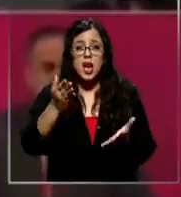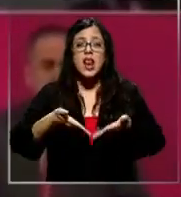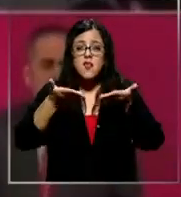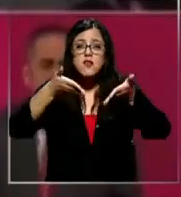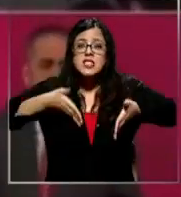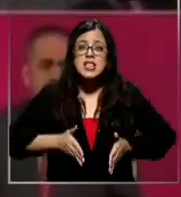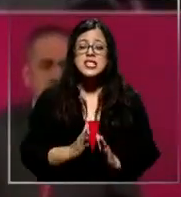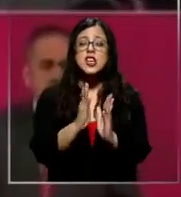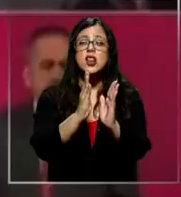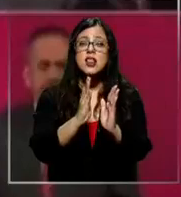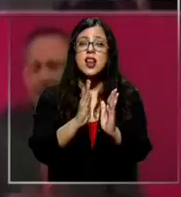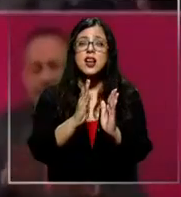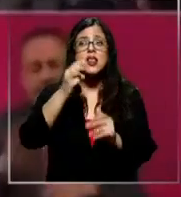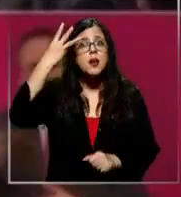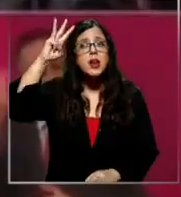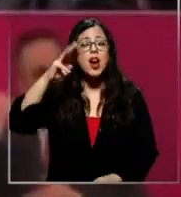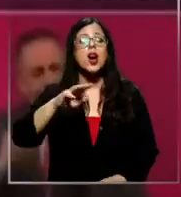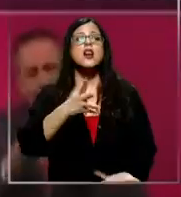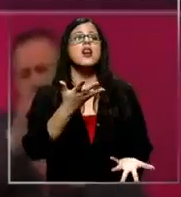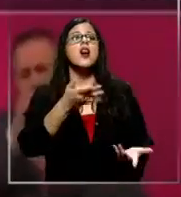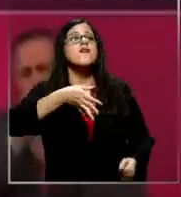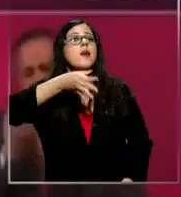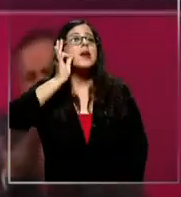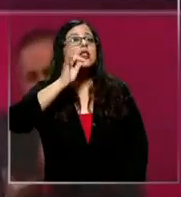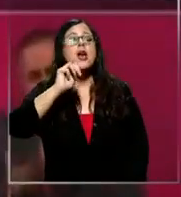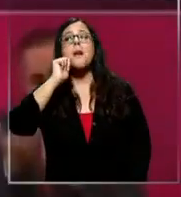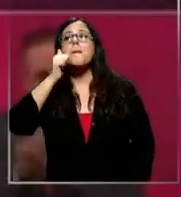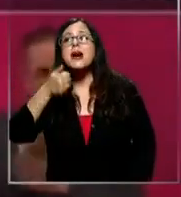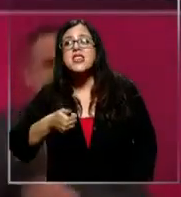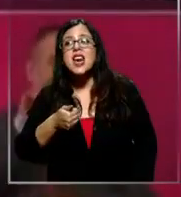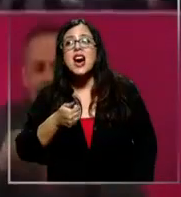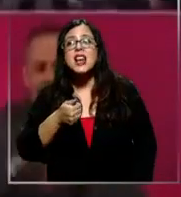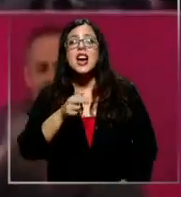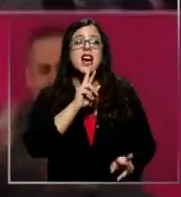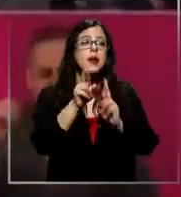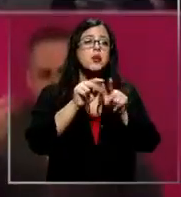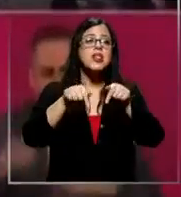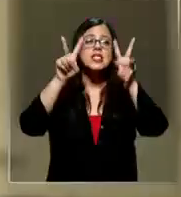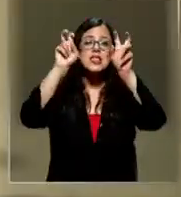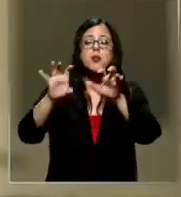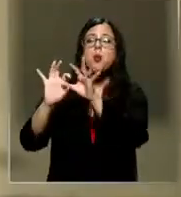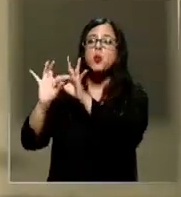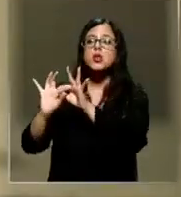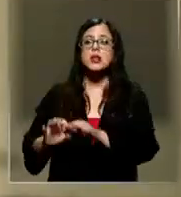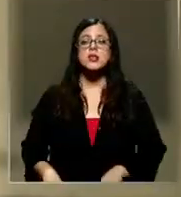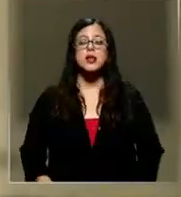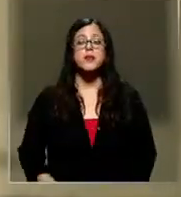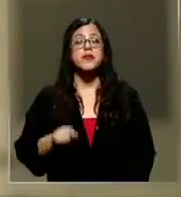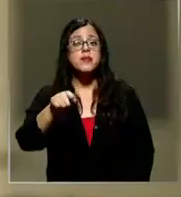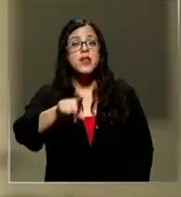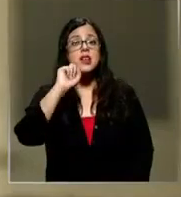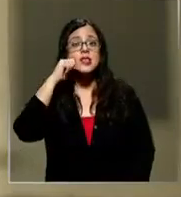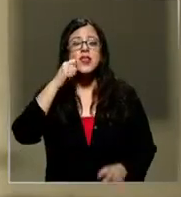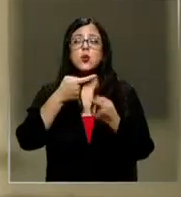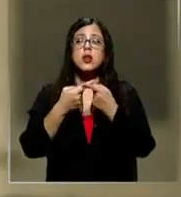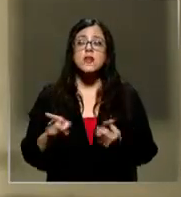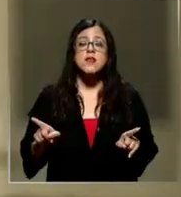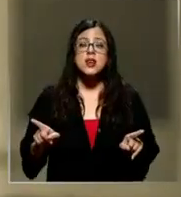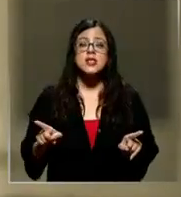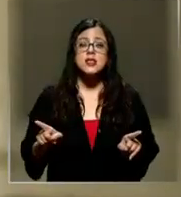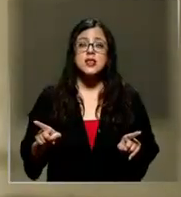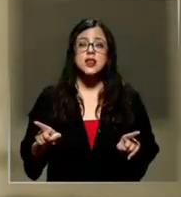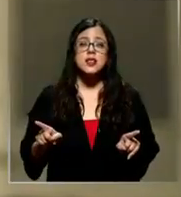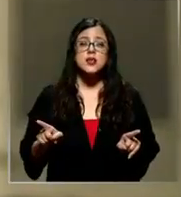a desayunar ya y mañana hablamos, contestamos sobre ese tema. Muchas gracias. Marca una diferencia. Y